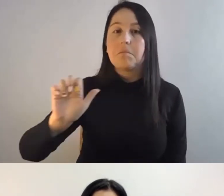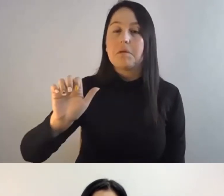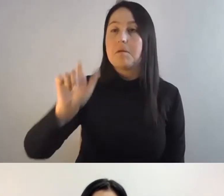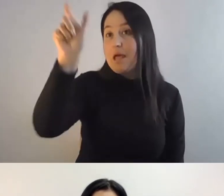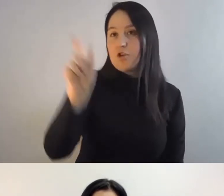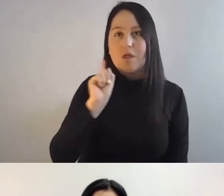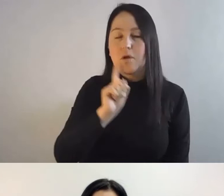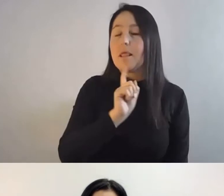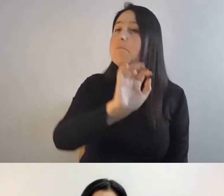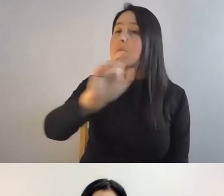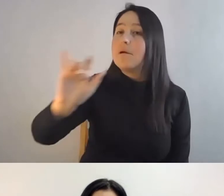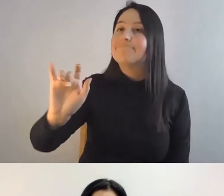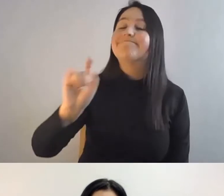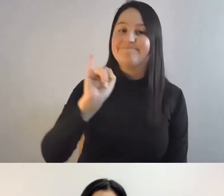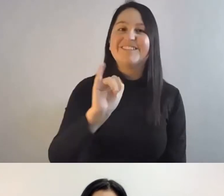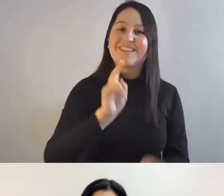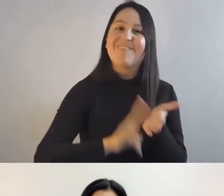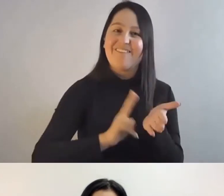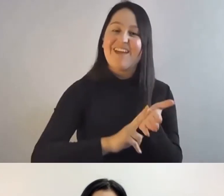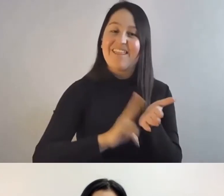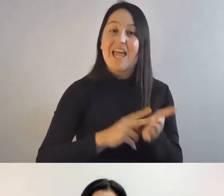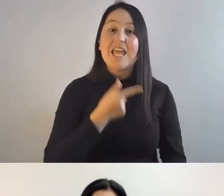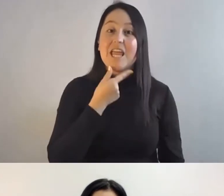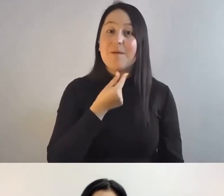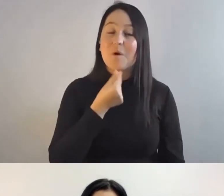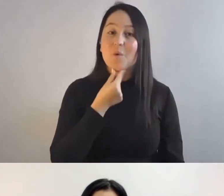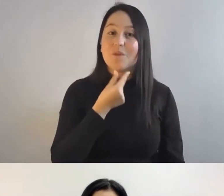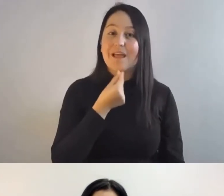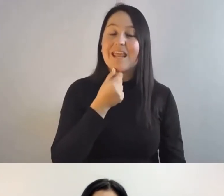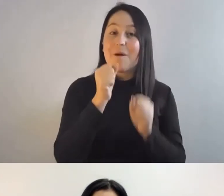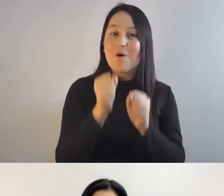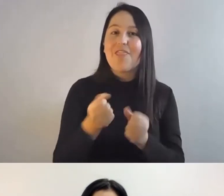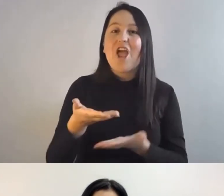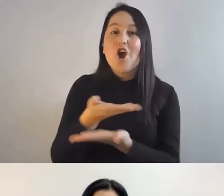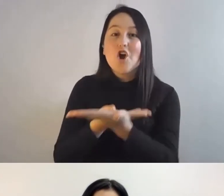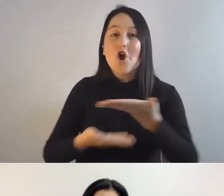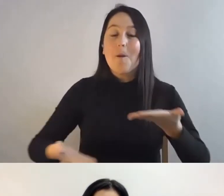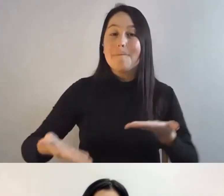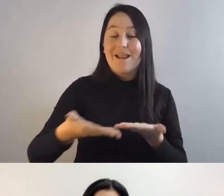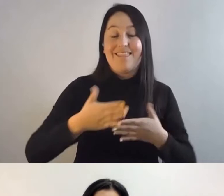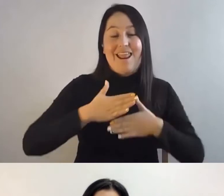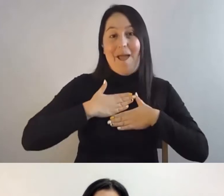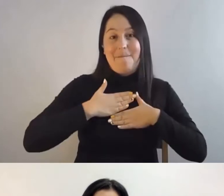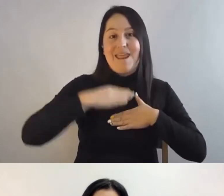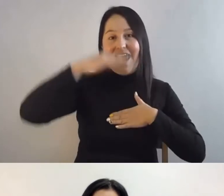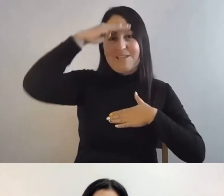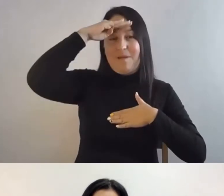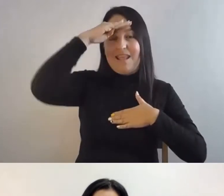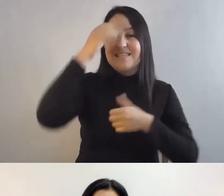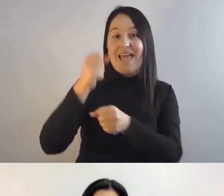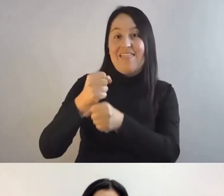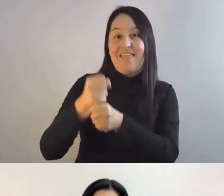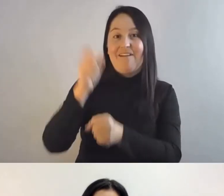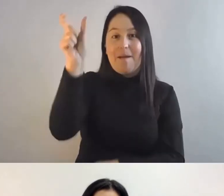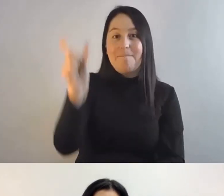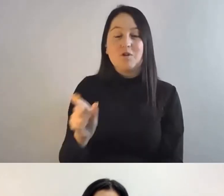¿cierto? Es verdad, y me gustaría poder como compartir la experiencia que me ha tocado a mí muchas veces de trabajar con una persona sorda